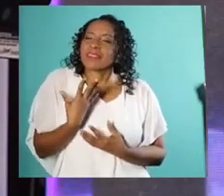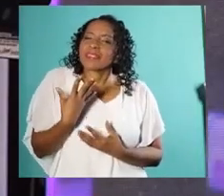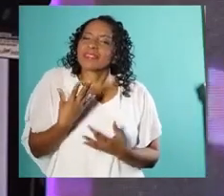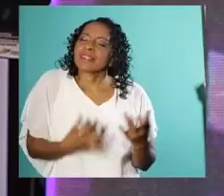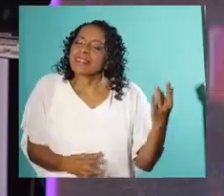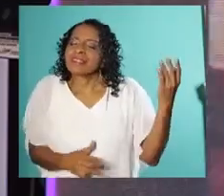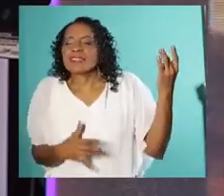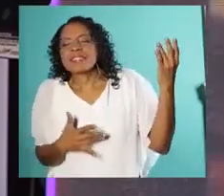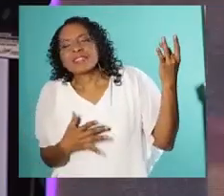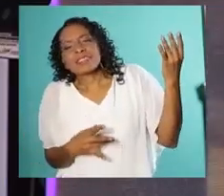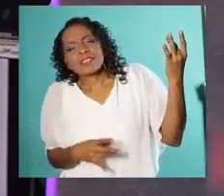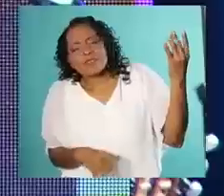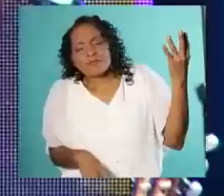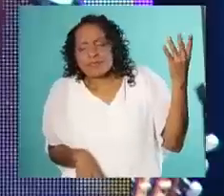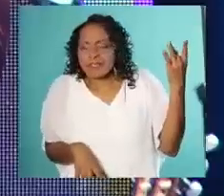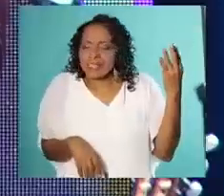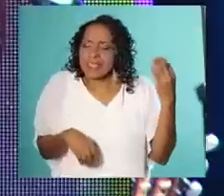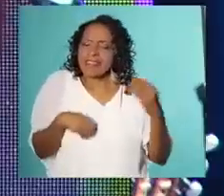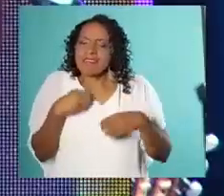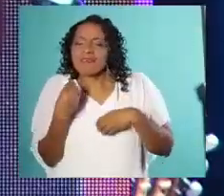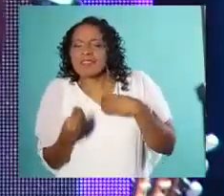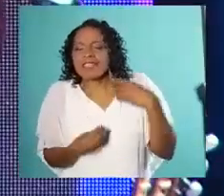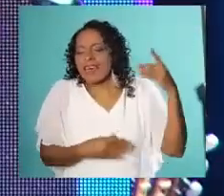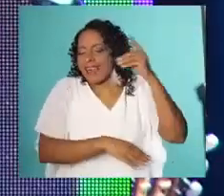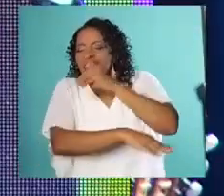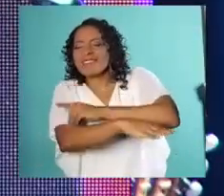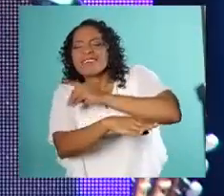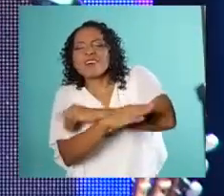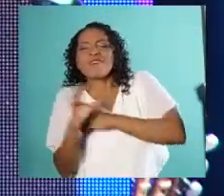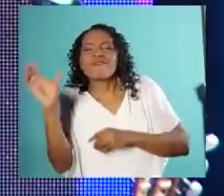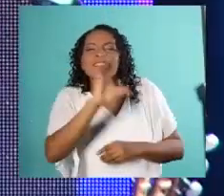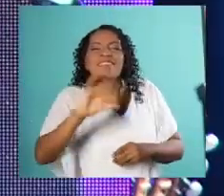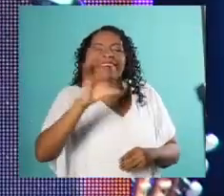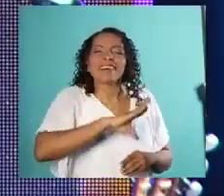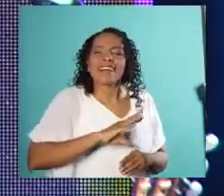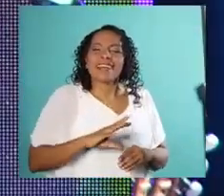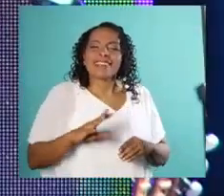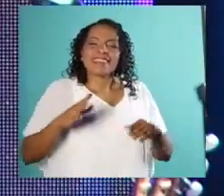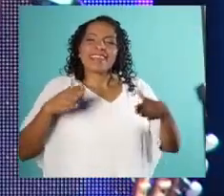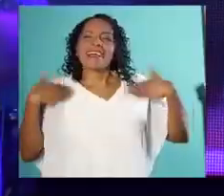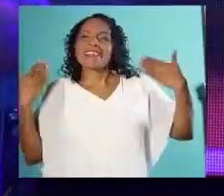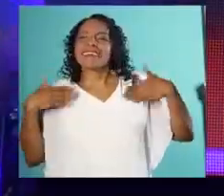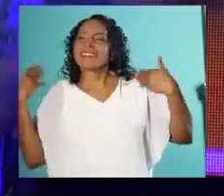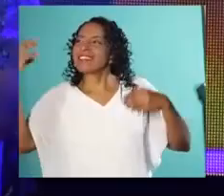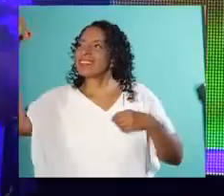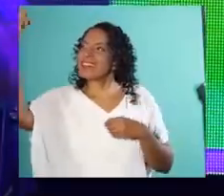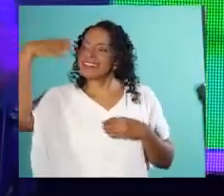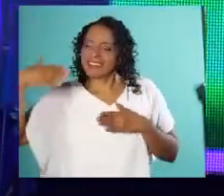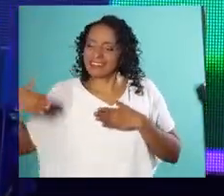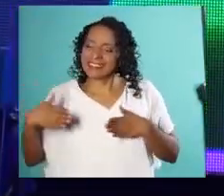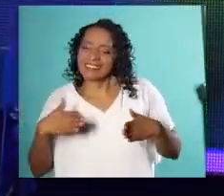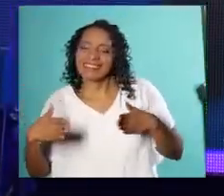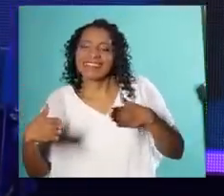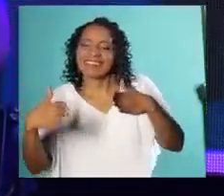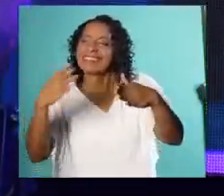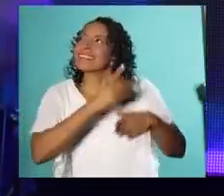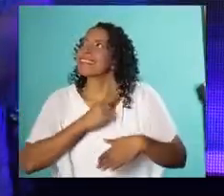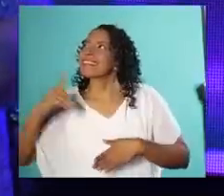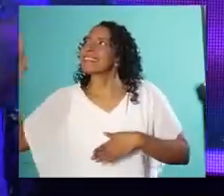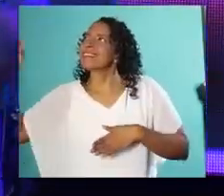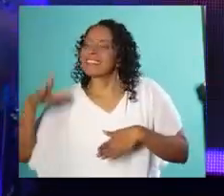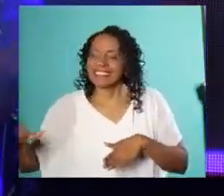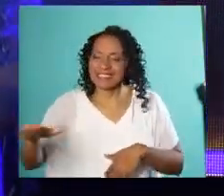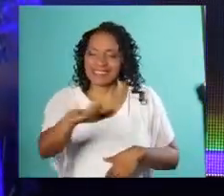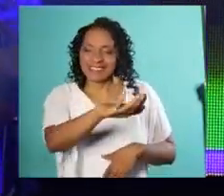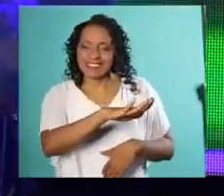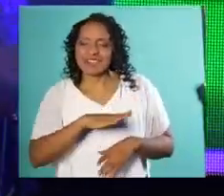vencer. Voy disfrutando los días, buscando alegría, una luz que me guía. Todo es tiempo y espacio, la paciencia,